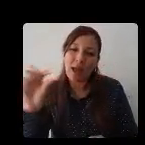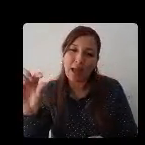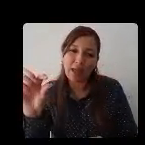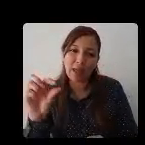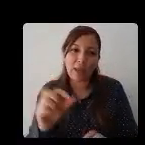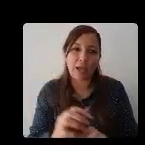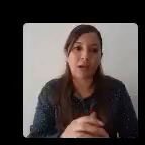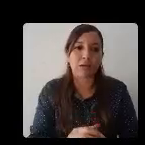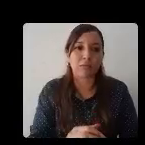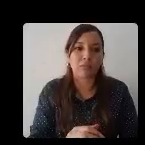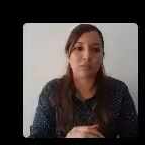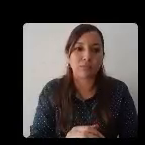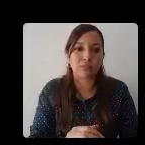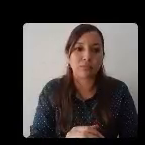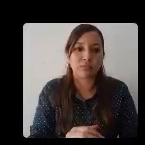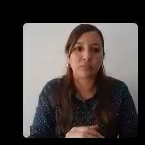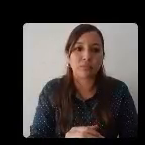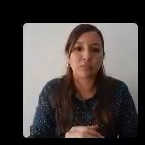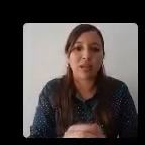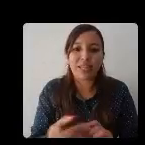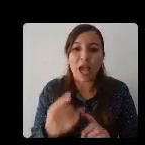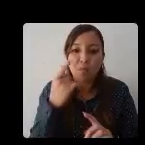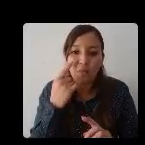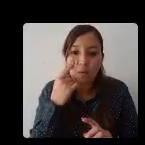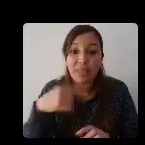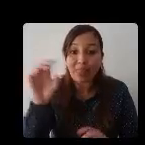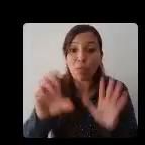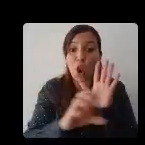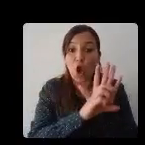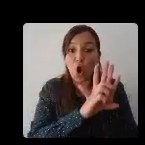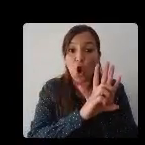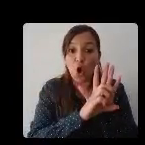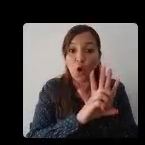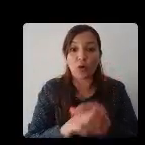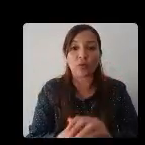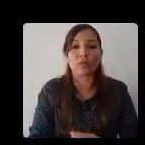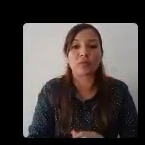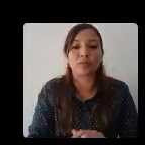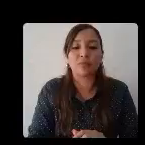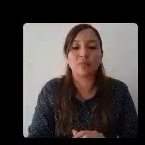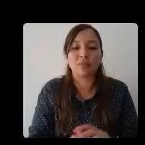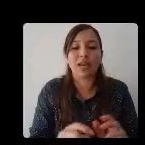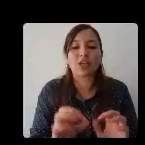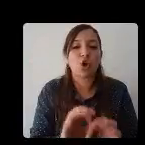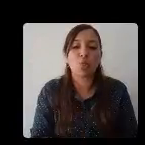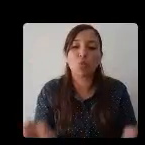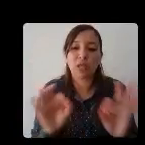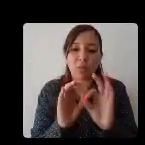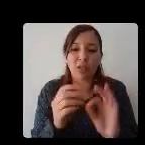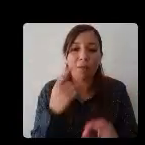también y así, ¿no? Cosas que también estamos, poco a poco nos hemos capacitado, no solo esto,